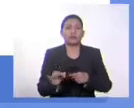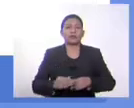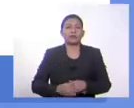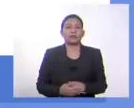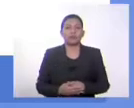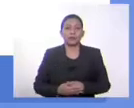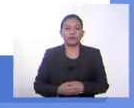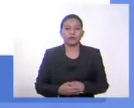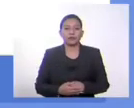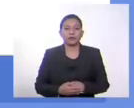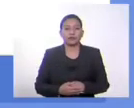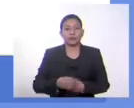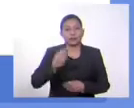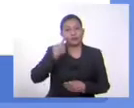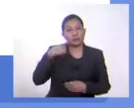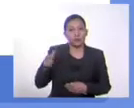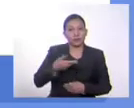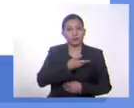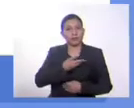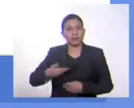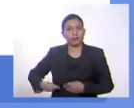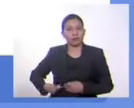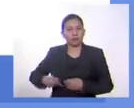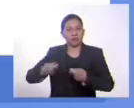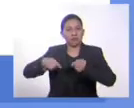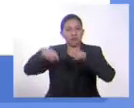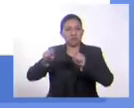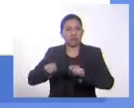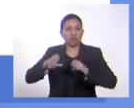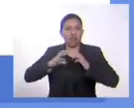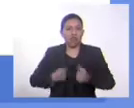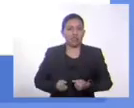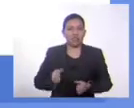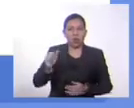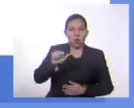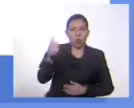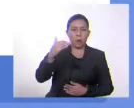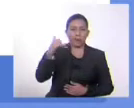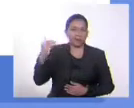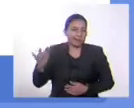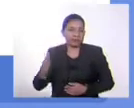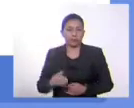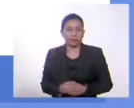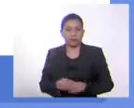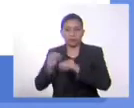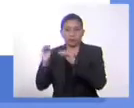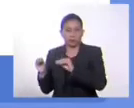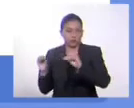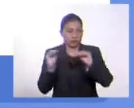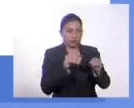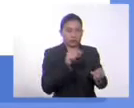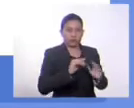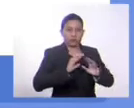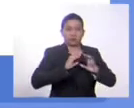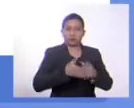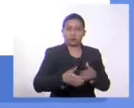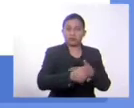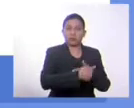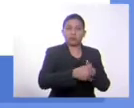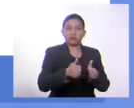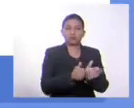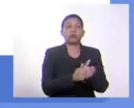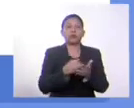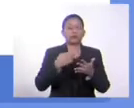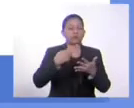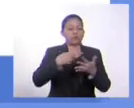es el legislativo el que tiene que verificar que se haya hecho en los mejores términos. Puede decir, mire,